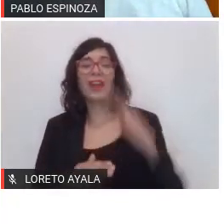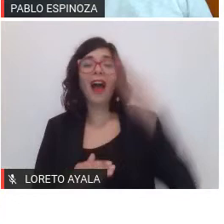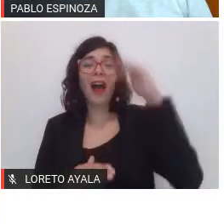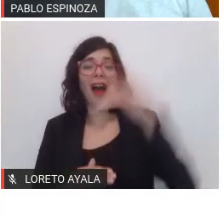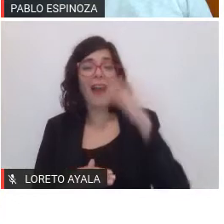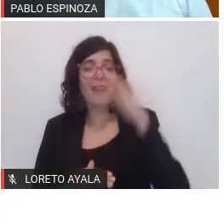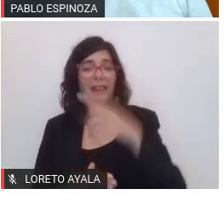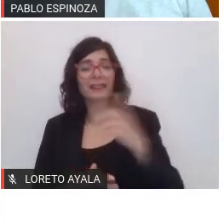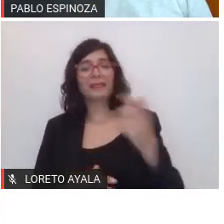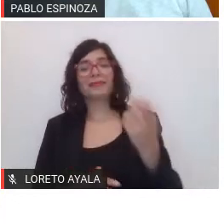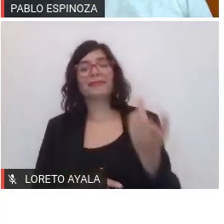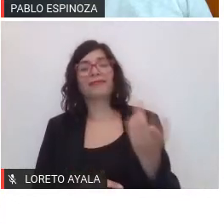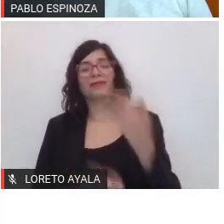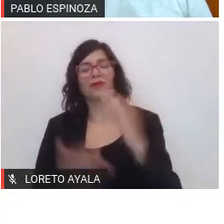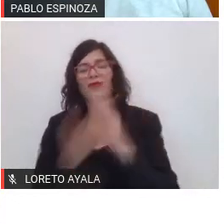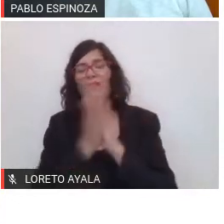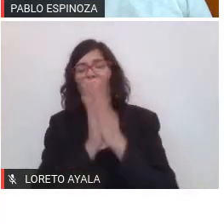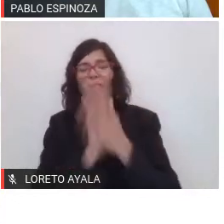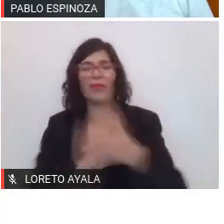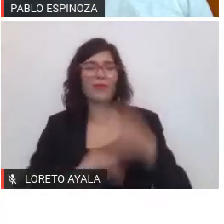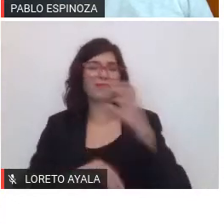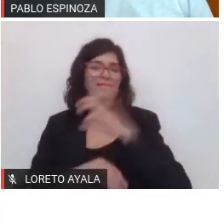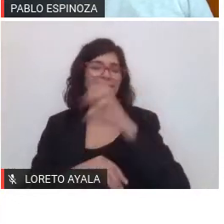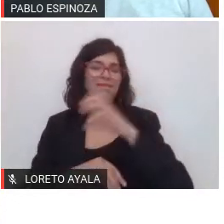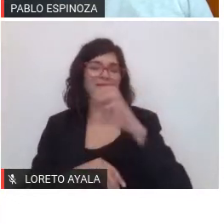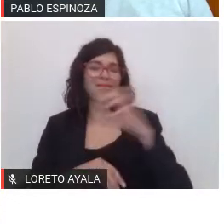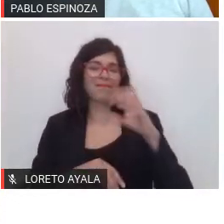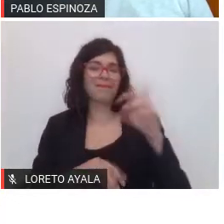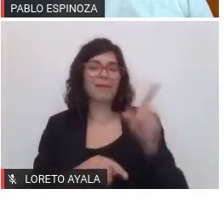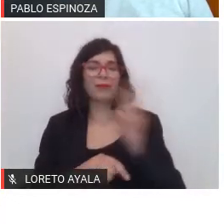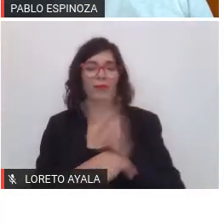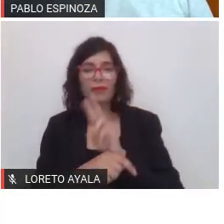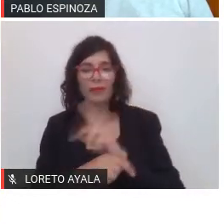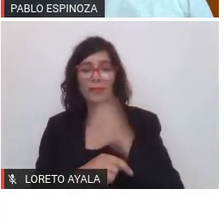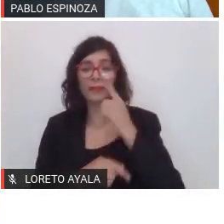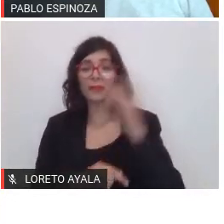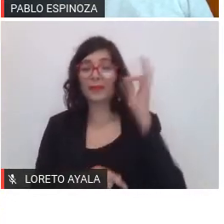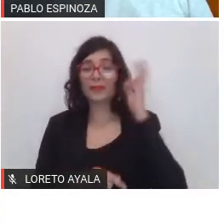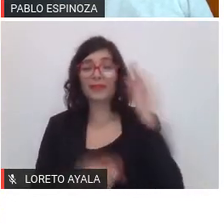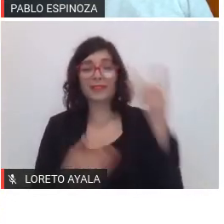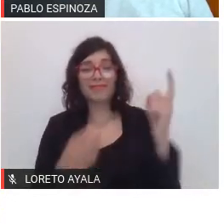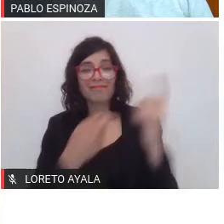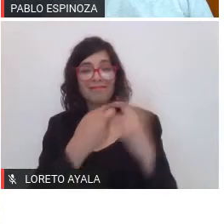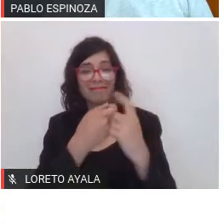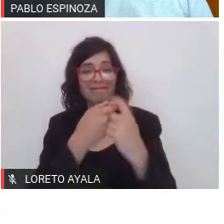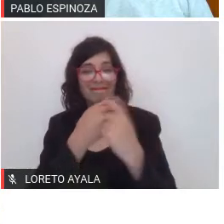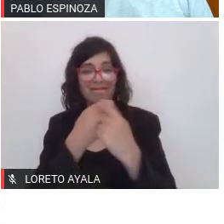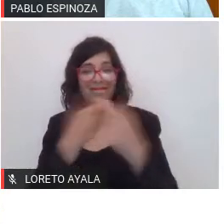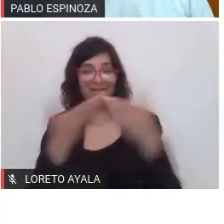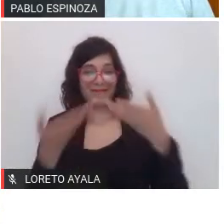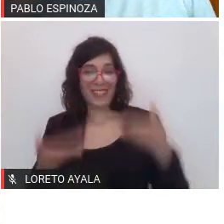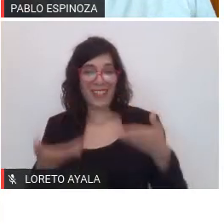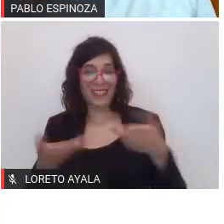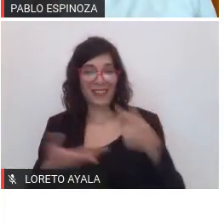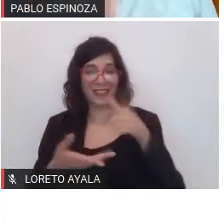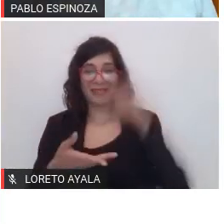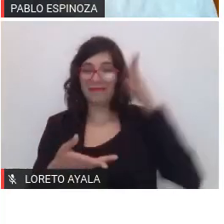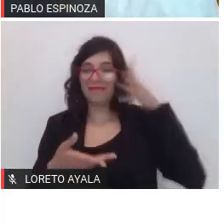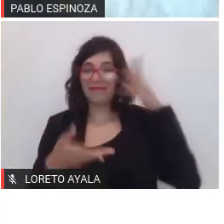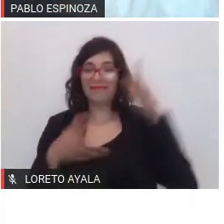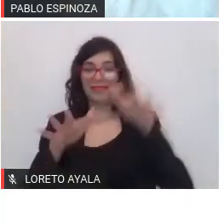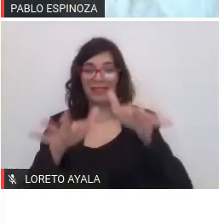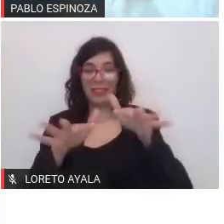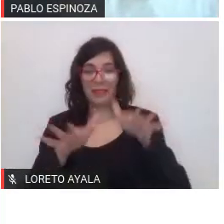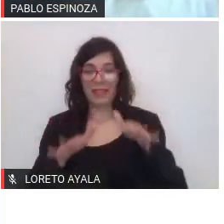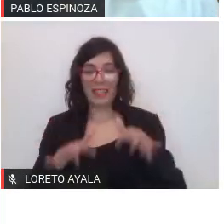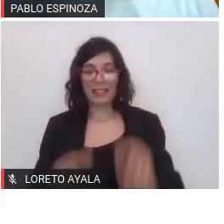de Almagro, de todos los chicos y chicas, que profesoras y profesores que se están conectando para este seminario. Eso va.